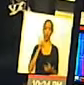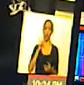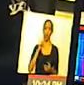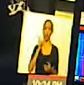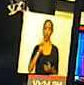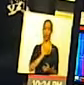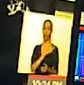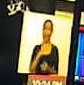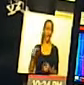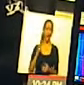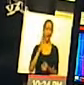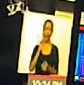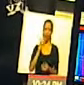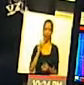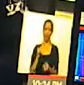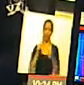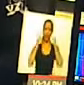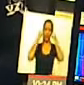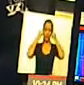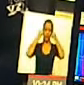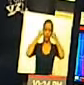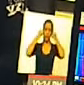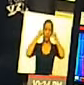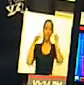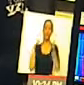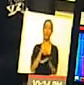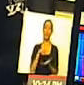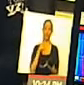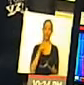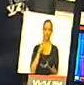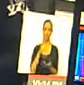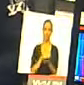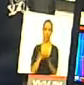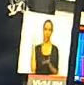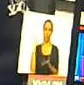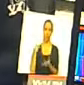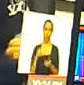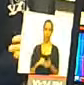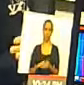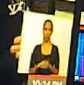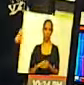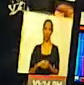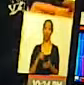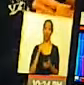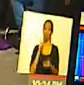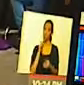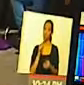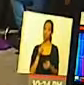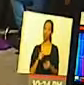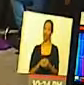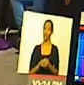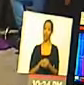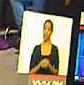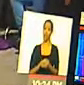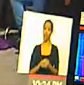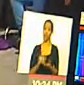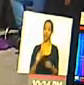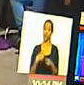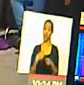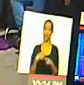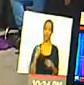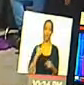un montón de escándalos políticos que se están generando en Colombia. Eso es grave, porque entonces ahora cualquier campesino o movimiento